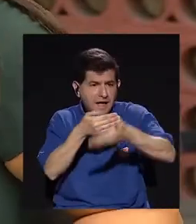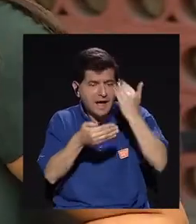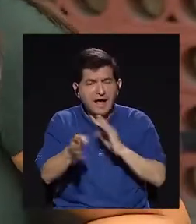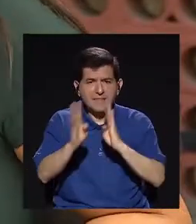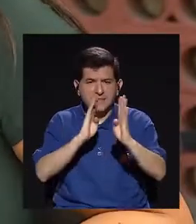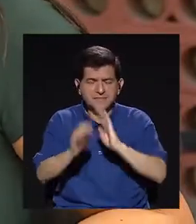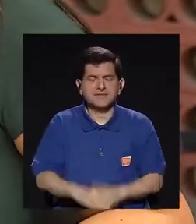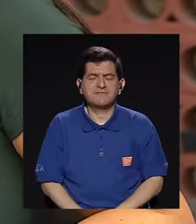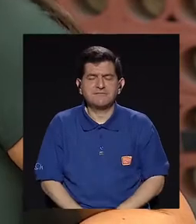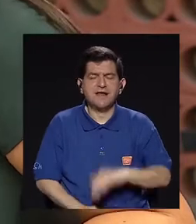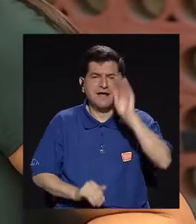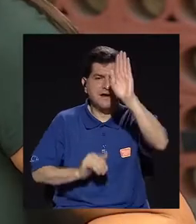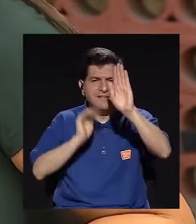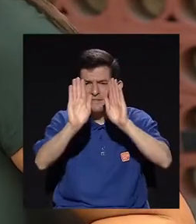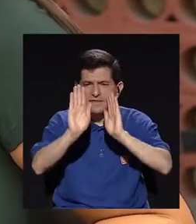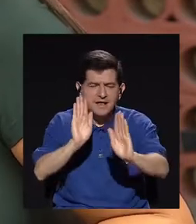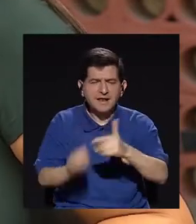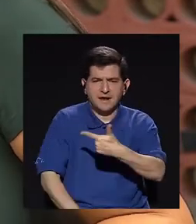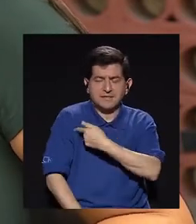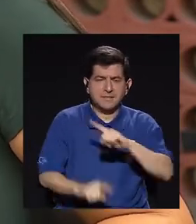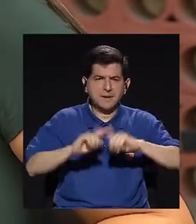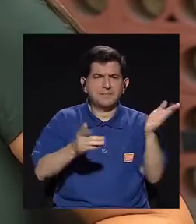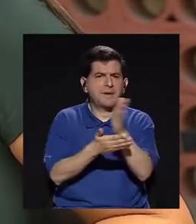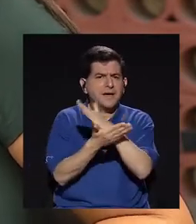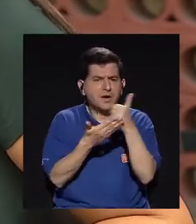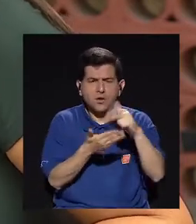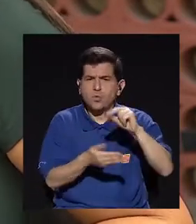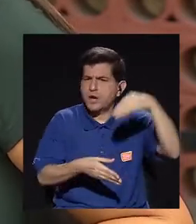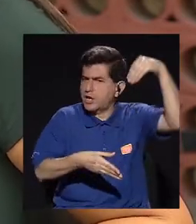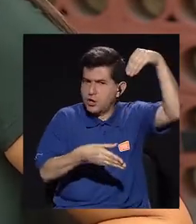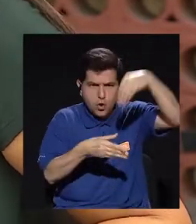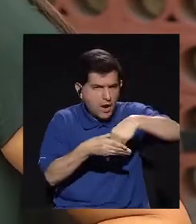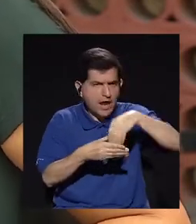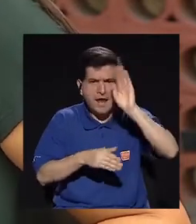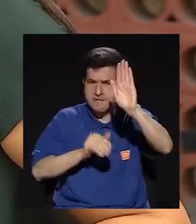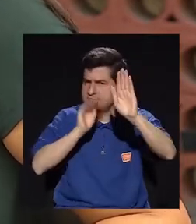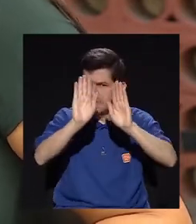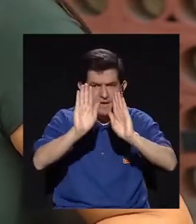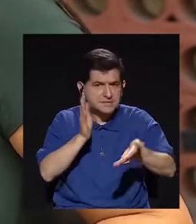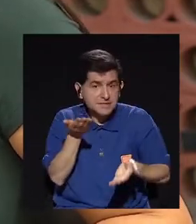terminamos hablando del esquema de vacunación, pero ¿hay alguna vacuna que no entre